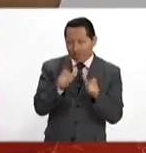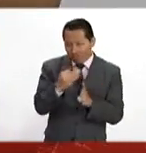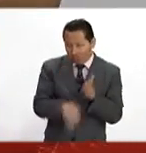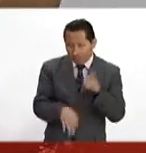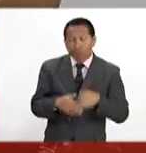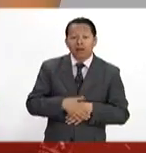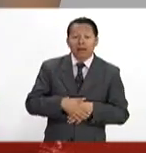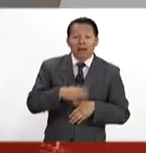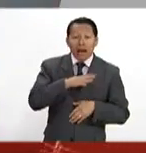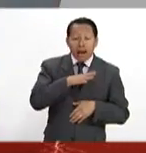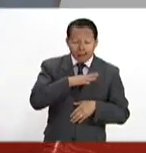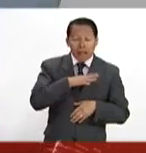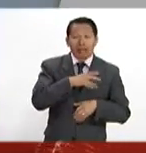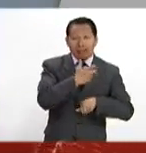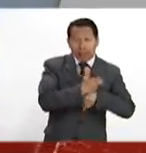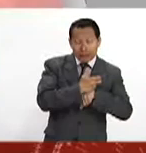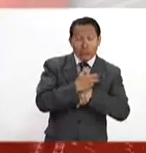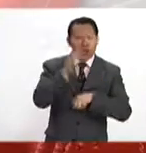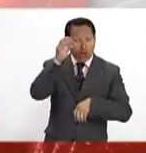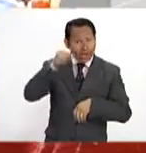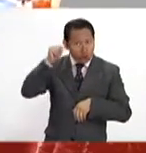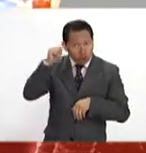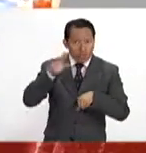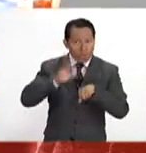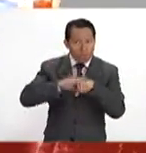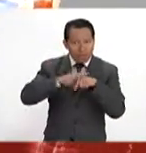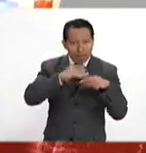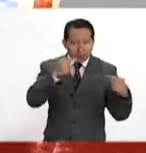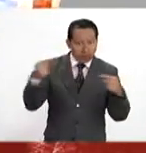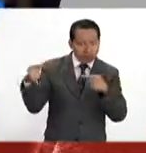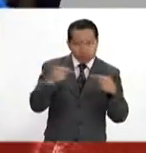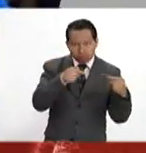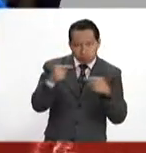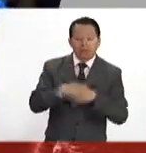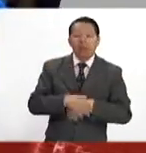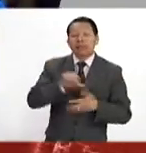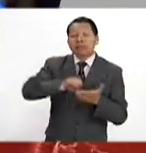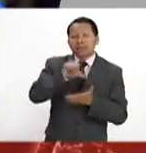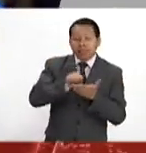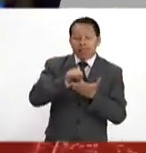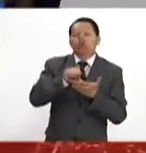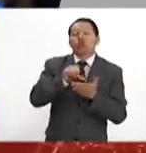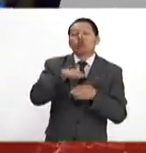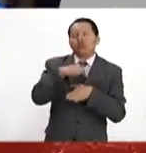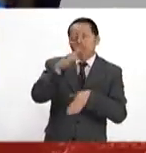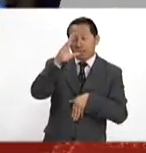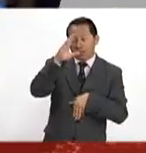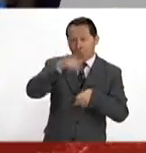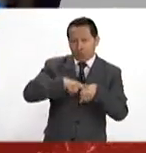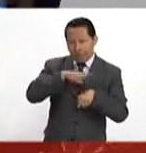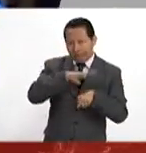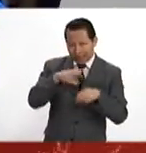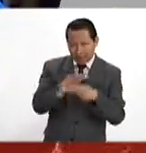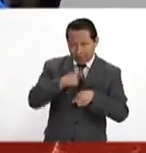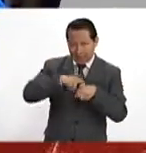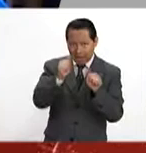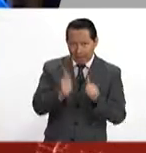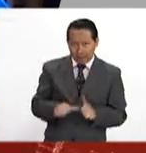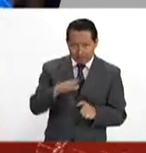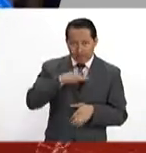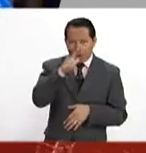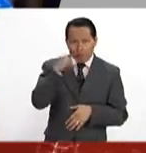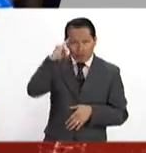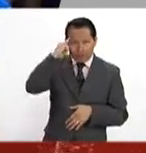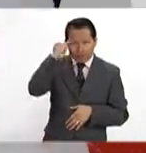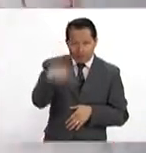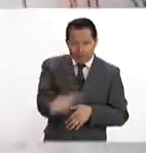entre Estados Unidos y Corea del Norte. El Centro Nacional de las Artes será sede de la Feria de las Lenguas Indígenas de